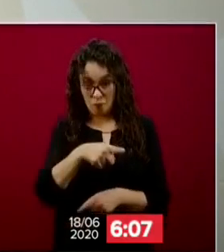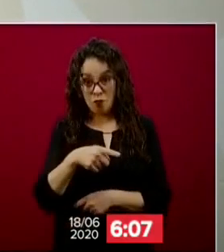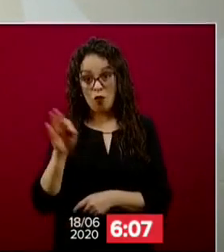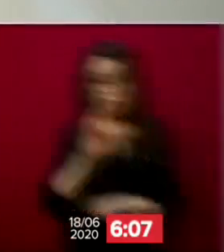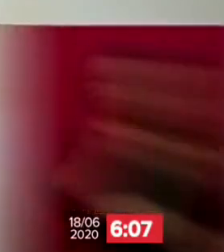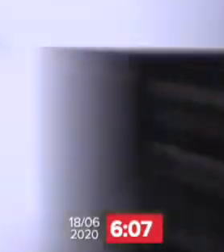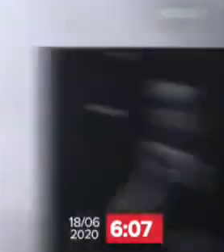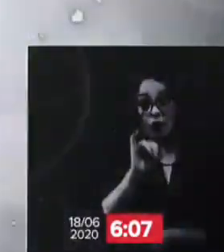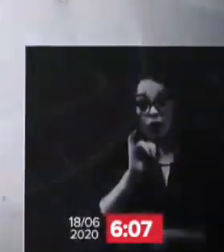cárcel el fondo